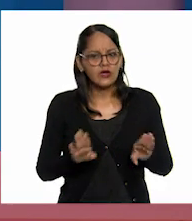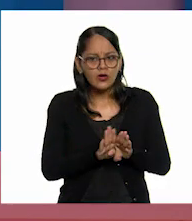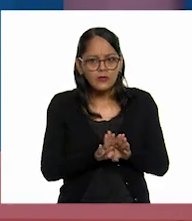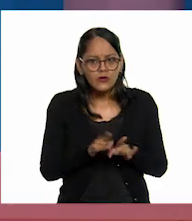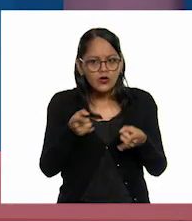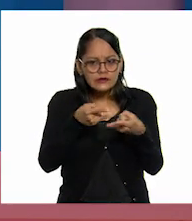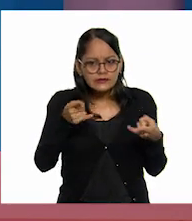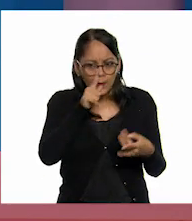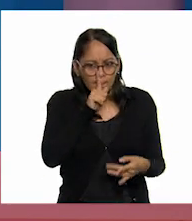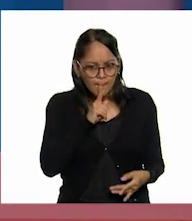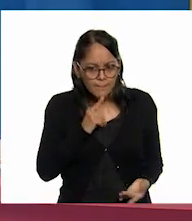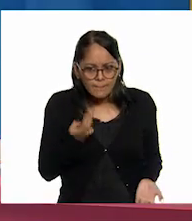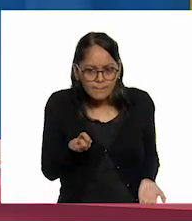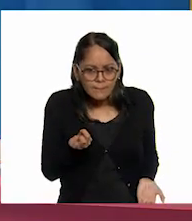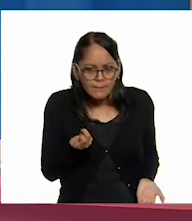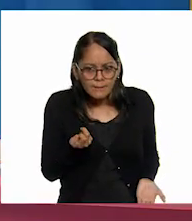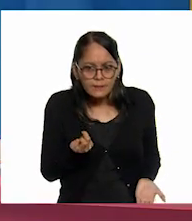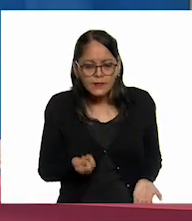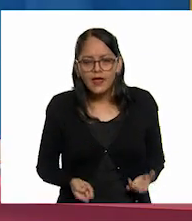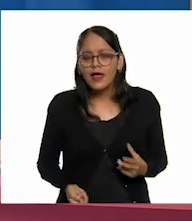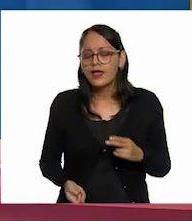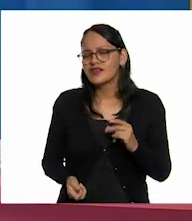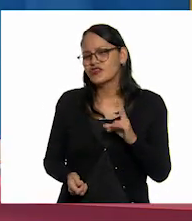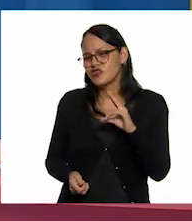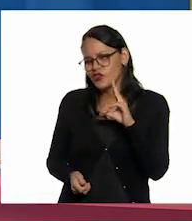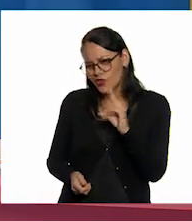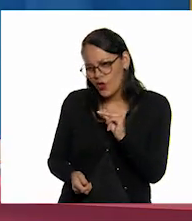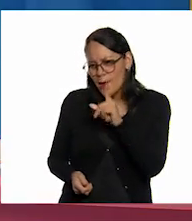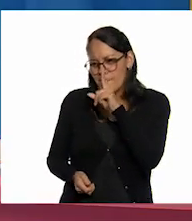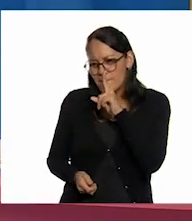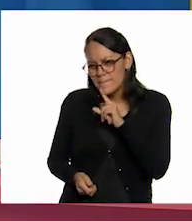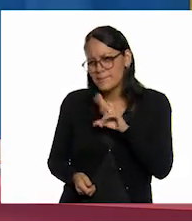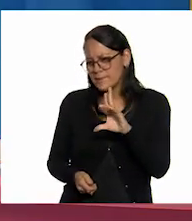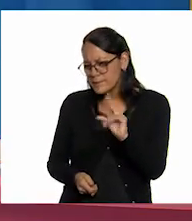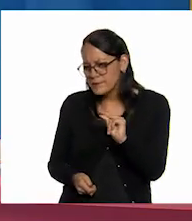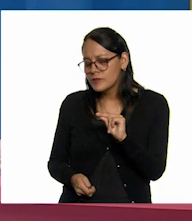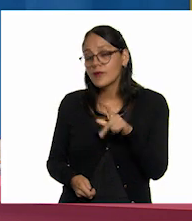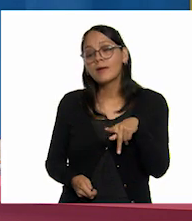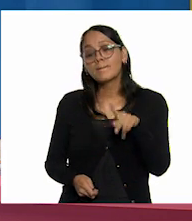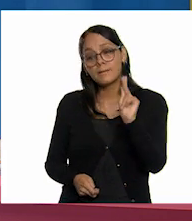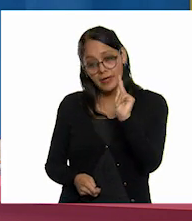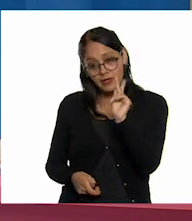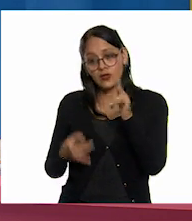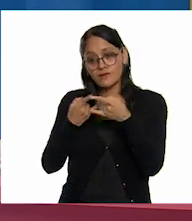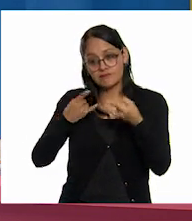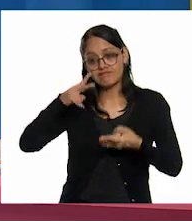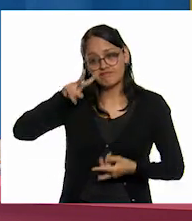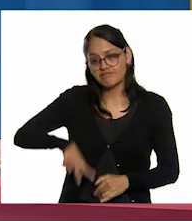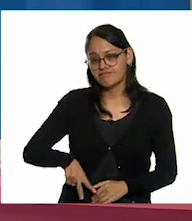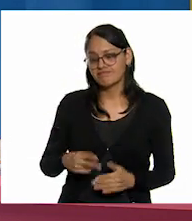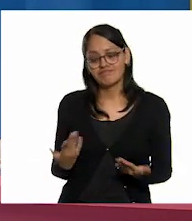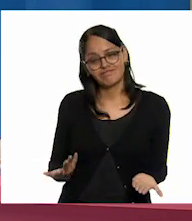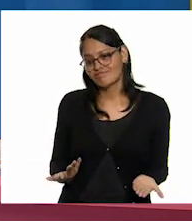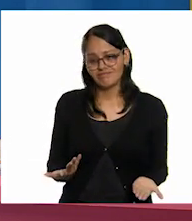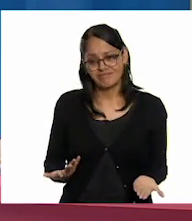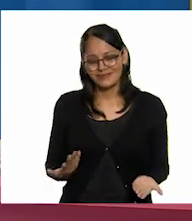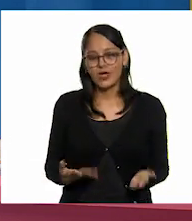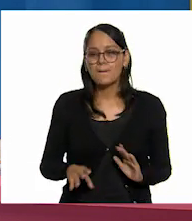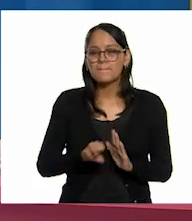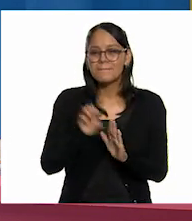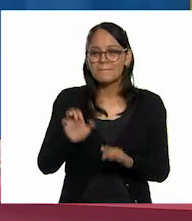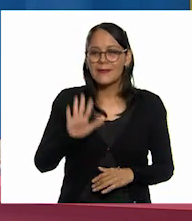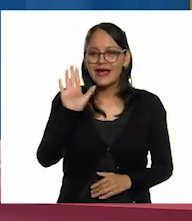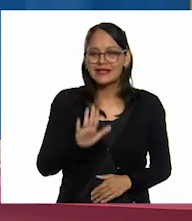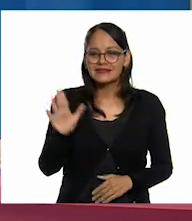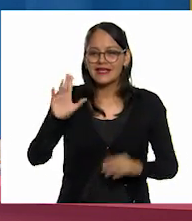mentira entonces? No, Raulito, no es mentira, pero tampoco es verdad. Más bien es una